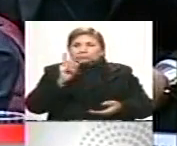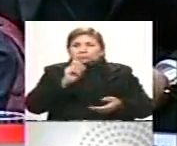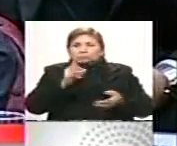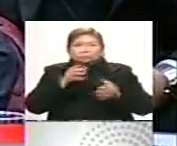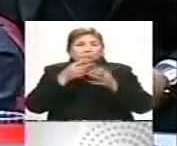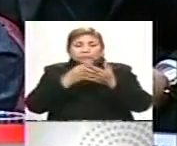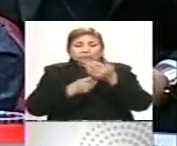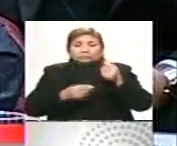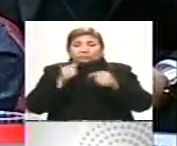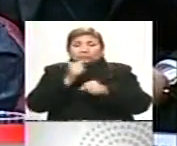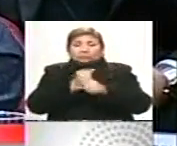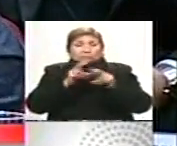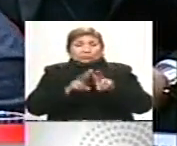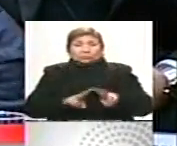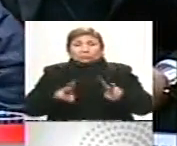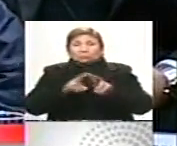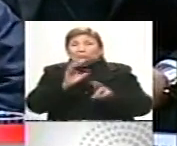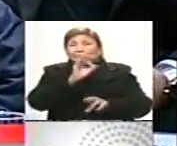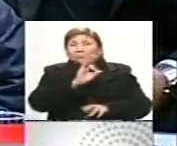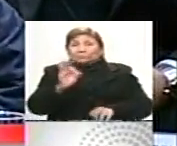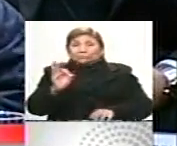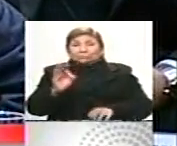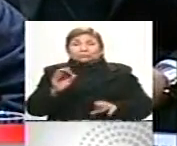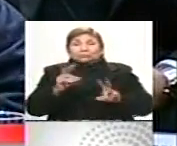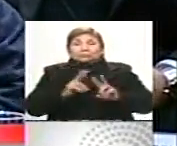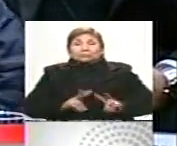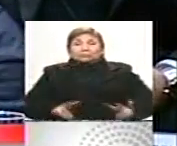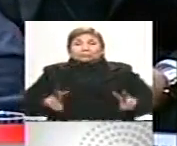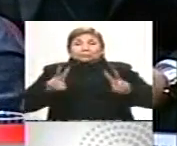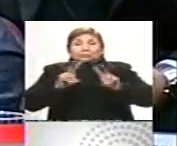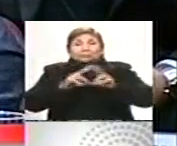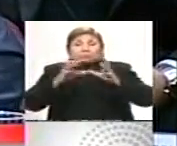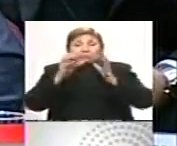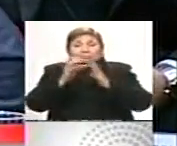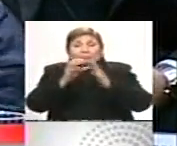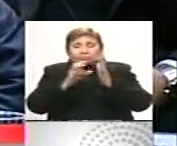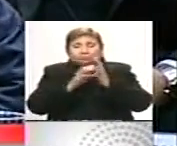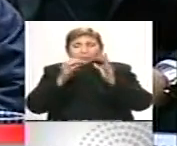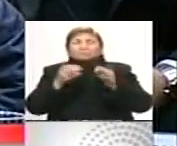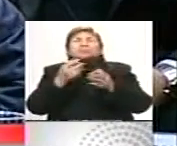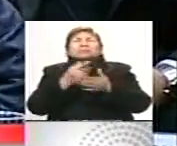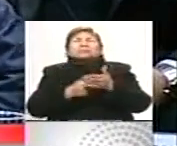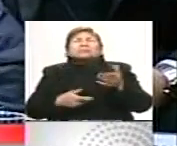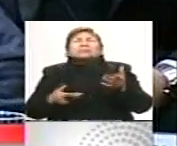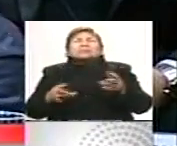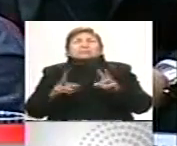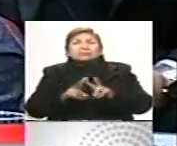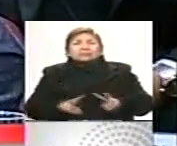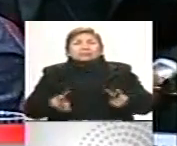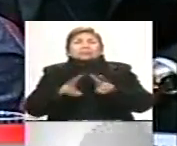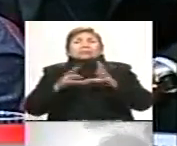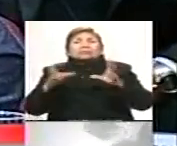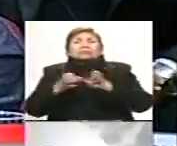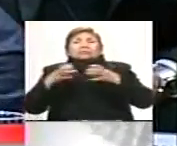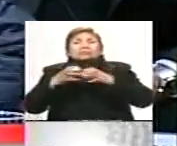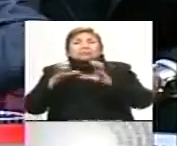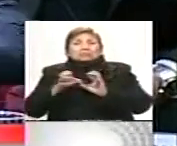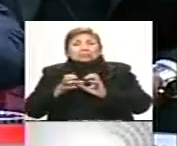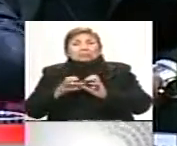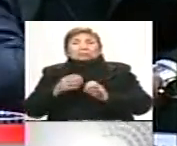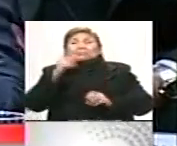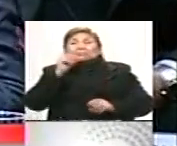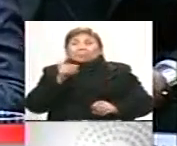de confianza válido sin un gabinete válidamente constituido. ¿Y qué es un gabinete válidamente constituido?